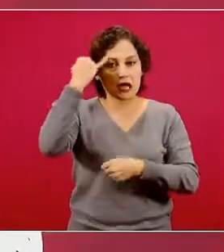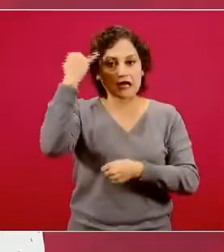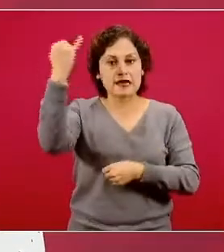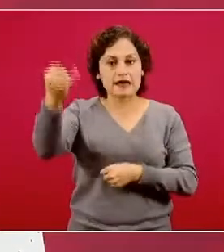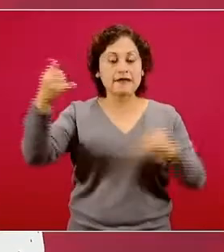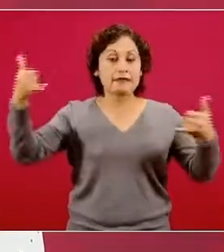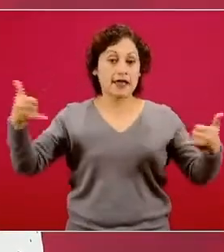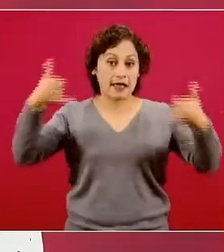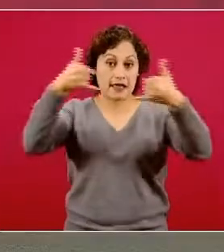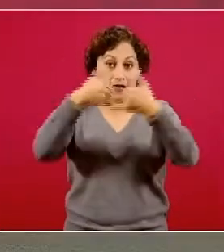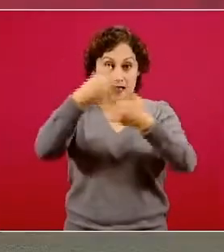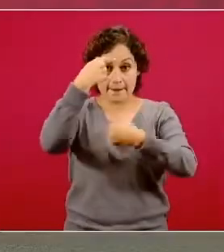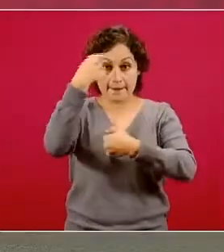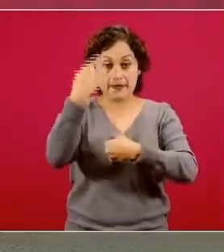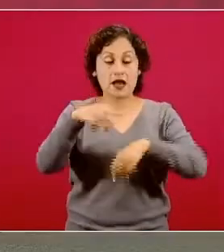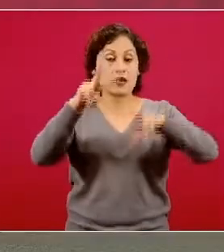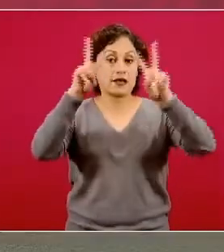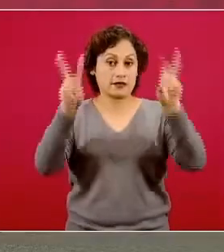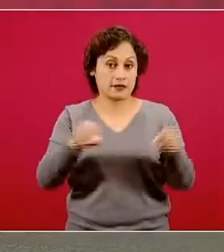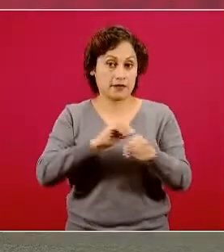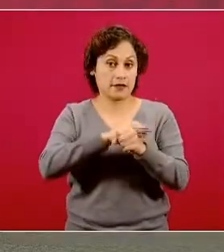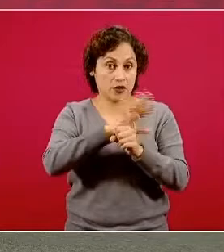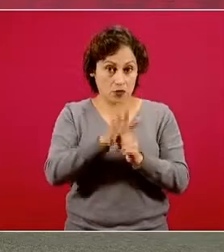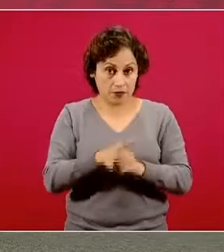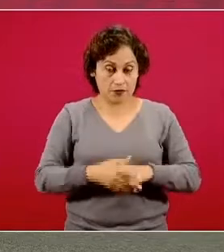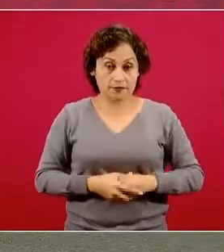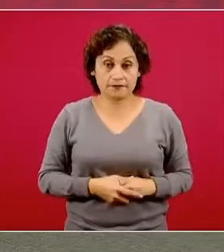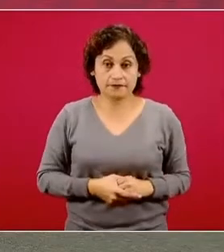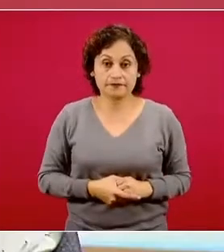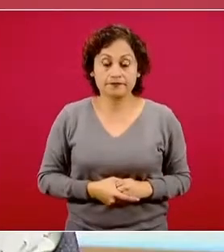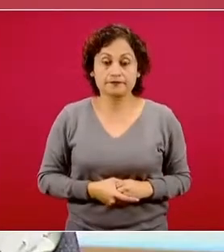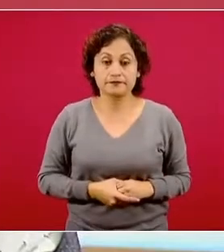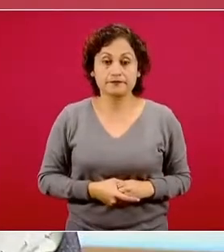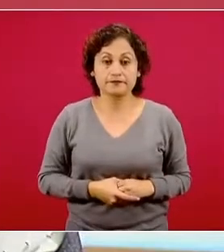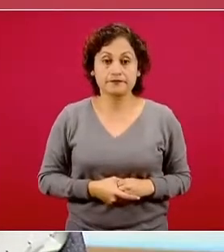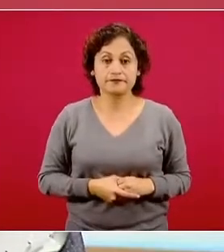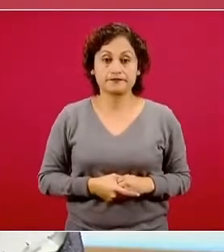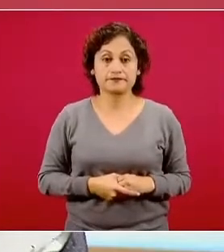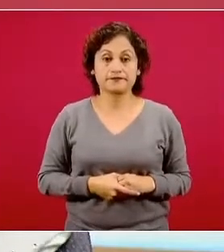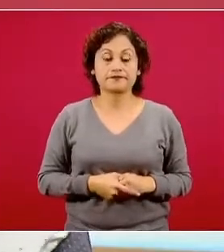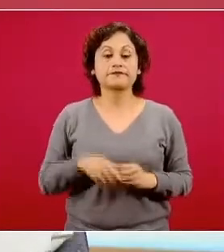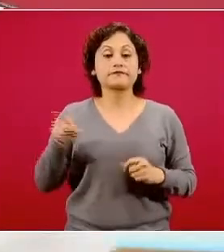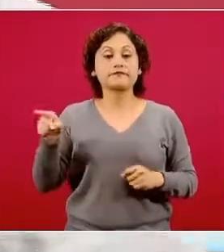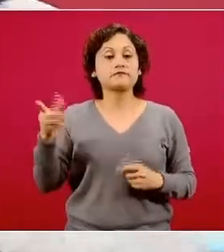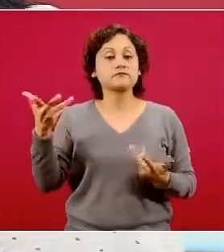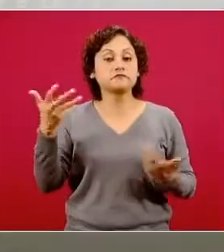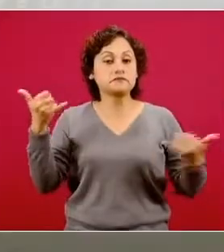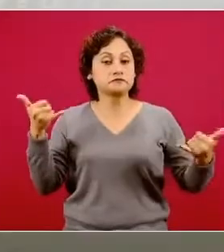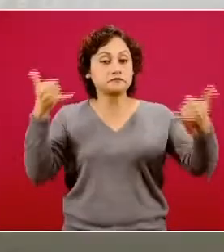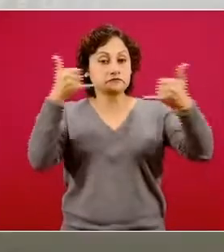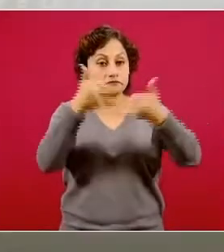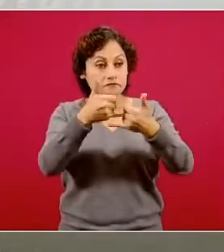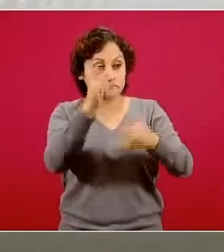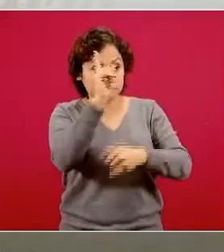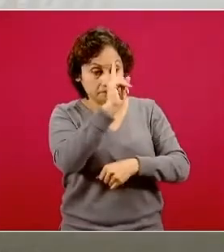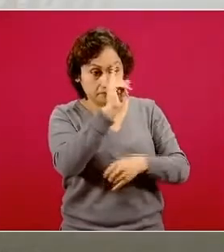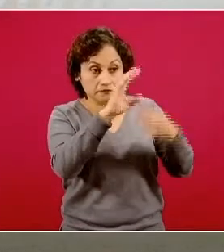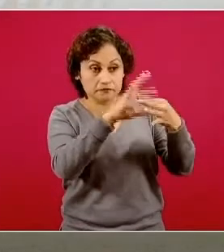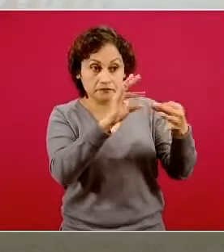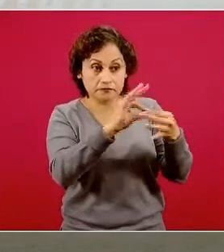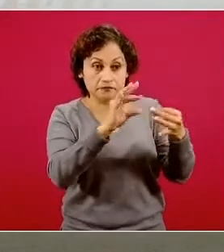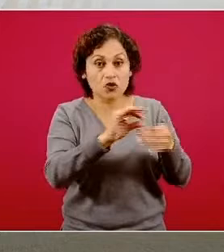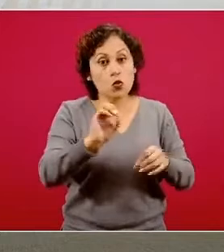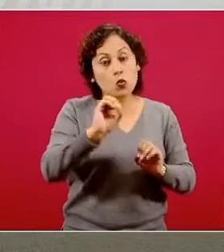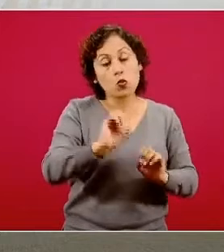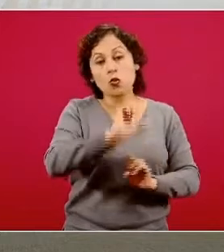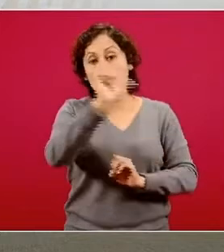atención de COVID, para inclusive asesorar a las personas profesionales de la